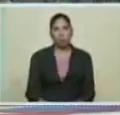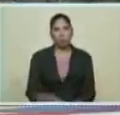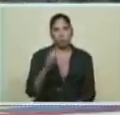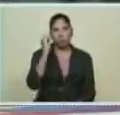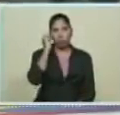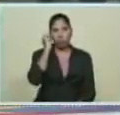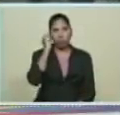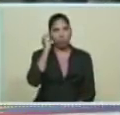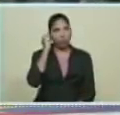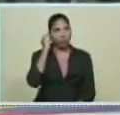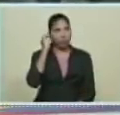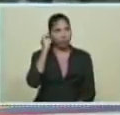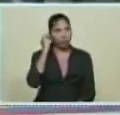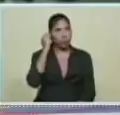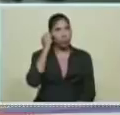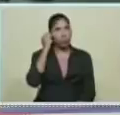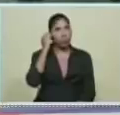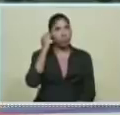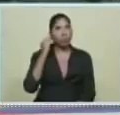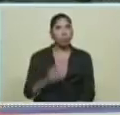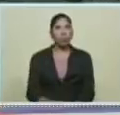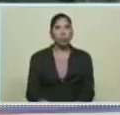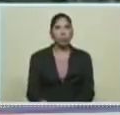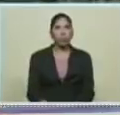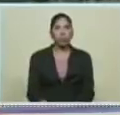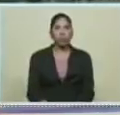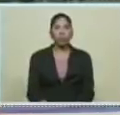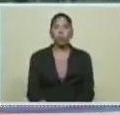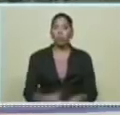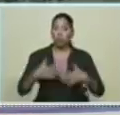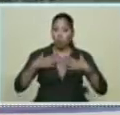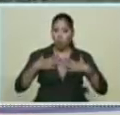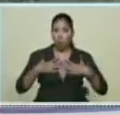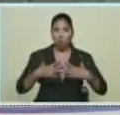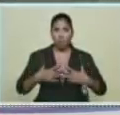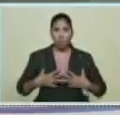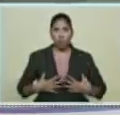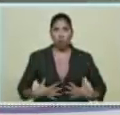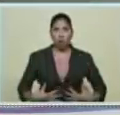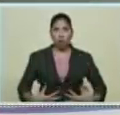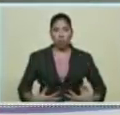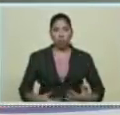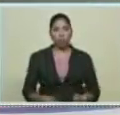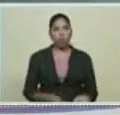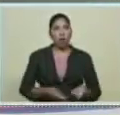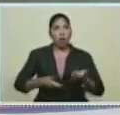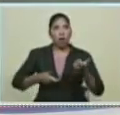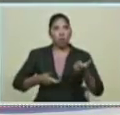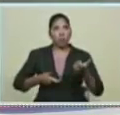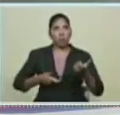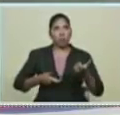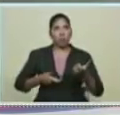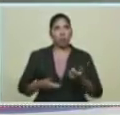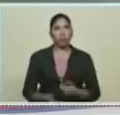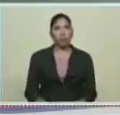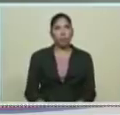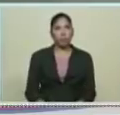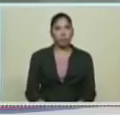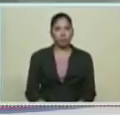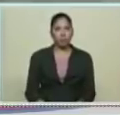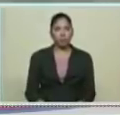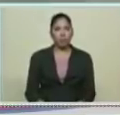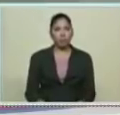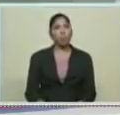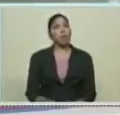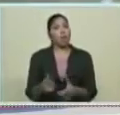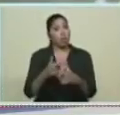de los hombres y las mujeres de uniforme y de armas de la República.